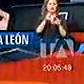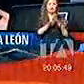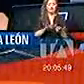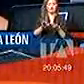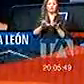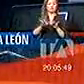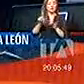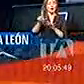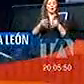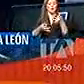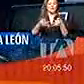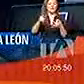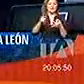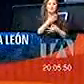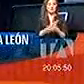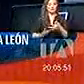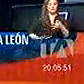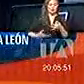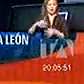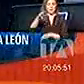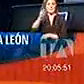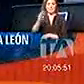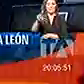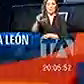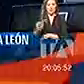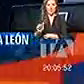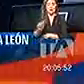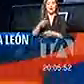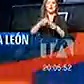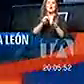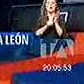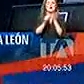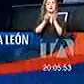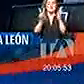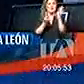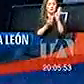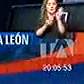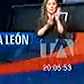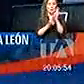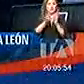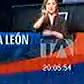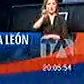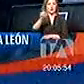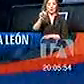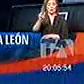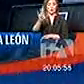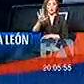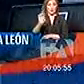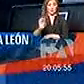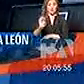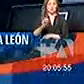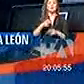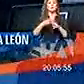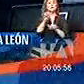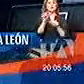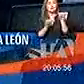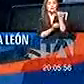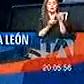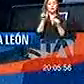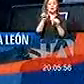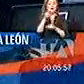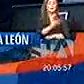exministra María de los Ángeles Duarte, se ha realizado una pericia al cuaderno de la ex asesora Pamela Martínez. Hola,